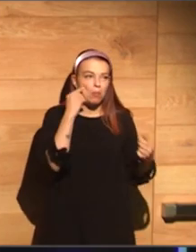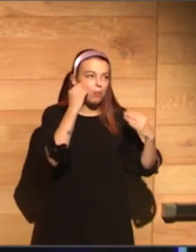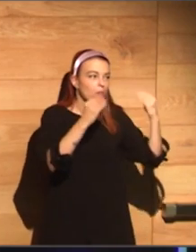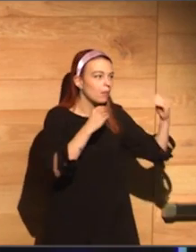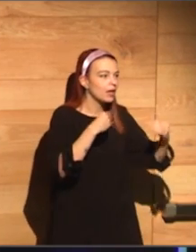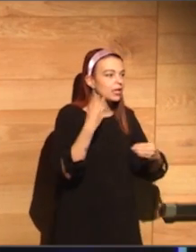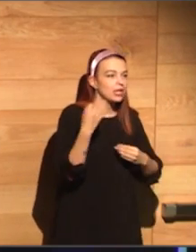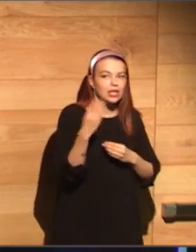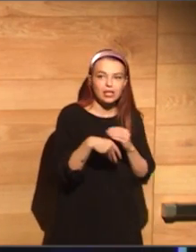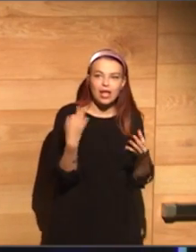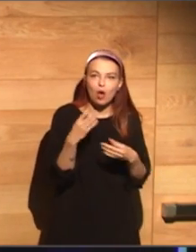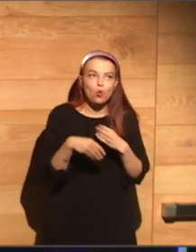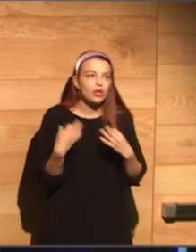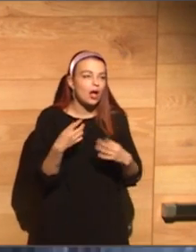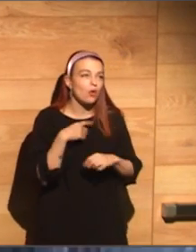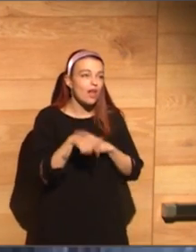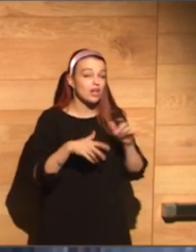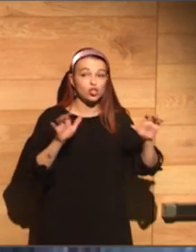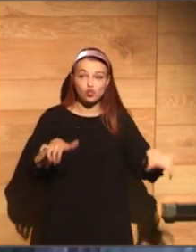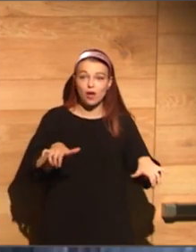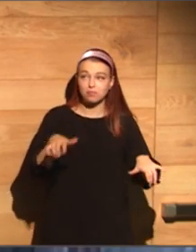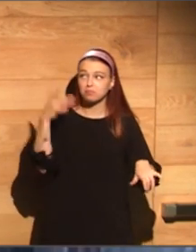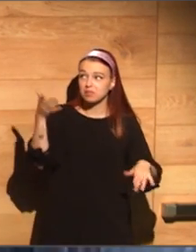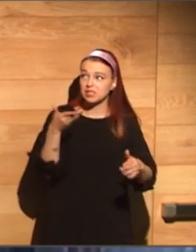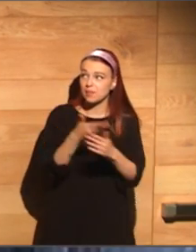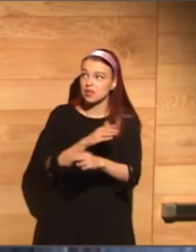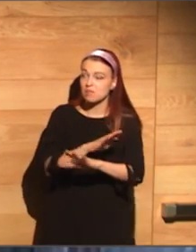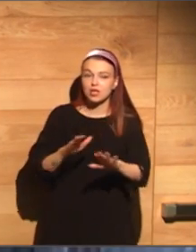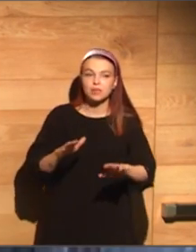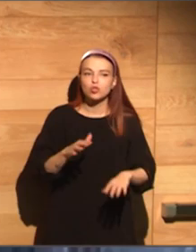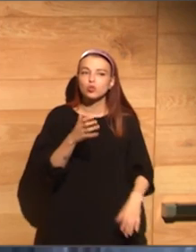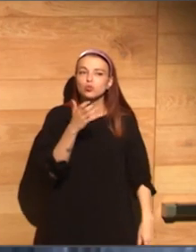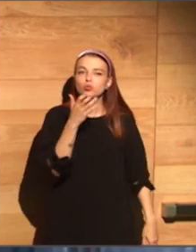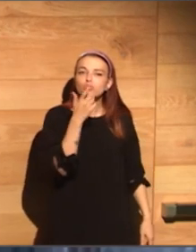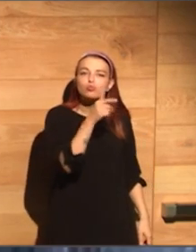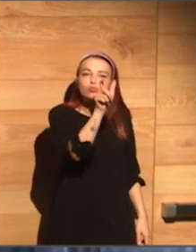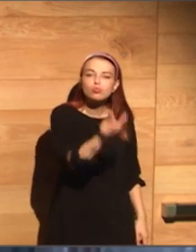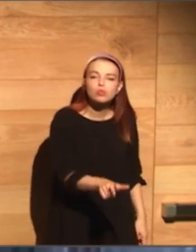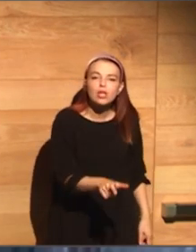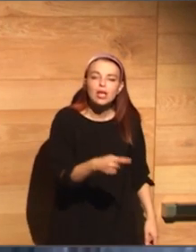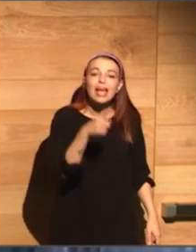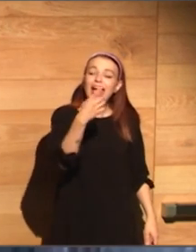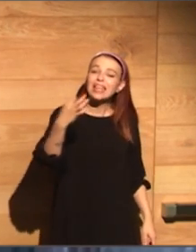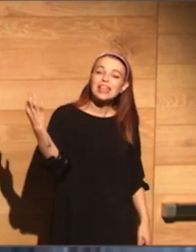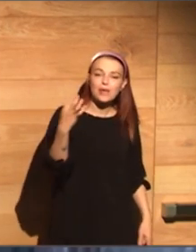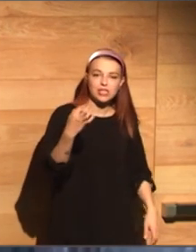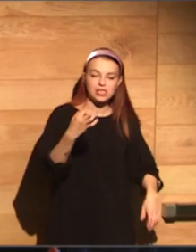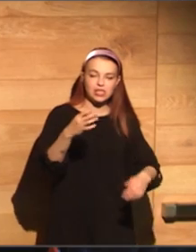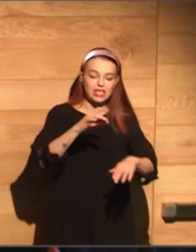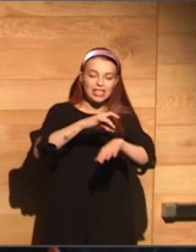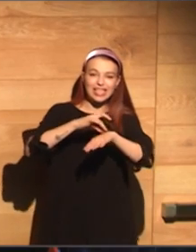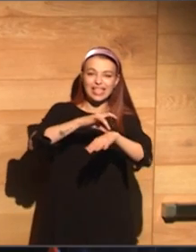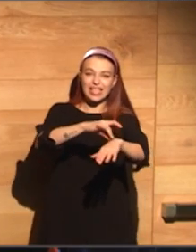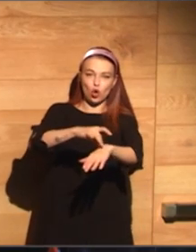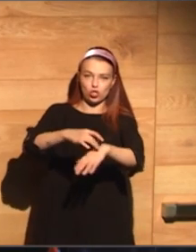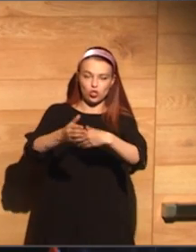lo que va a hacer es sentarse en el sofá y pedirse una pizza. Sin embargo, si a alguien le dices tienes que escribir un guión de 5 minutos, nadie puede hablar,